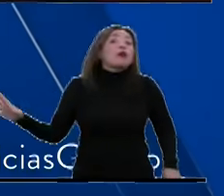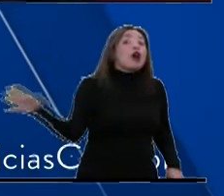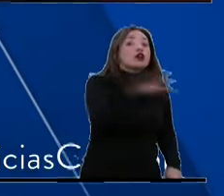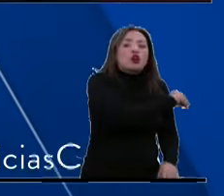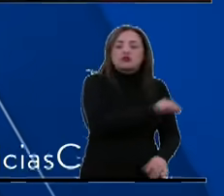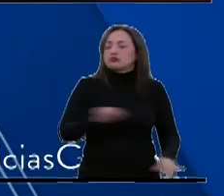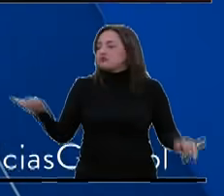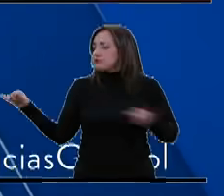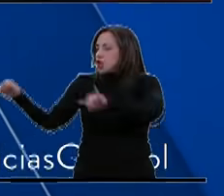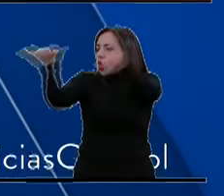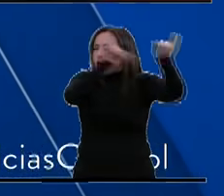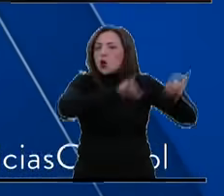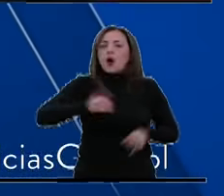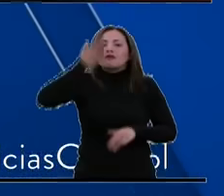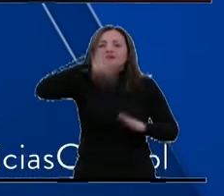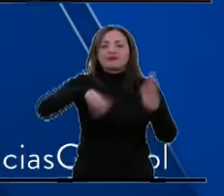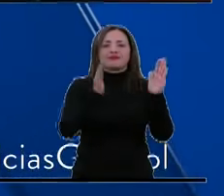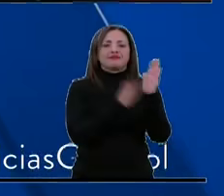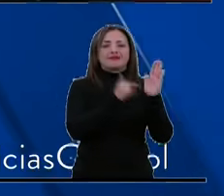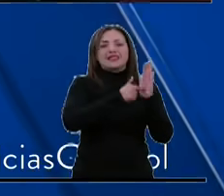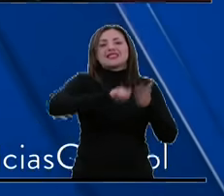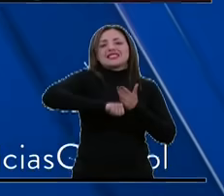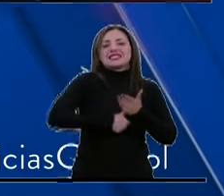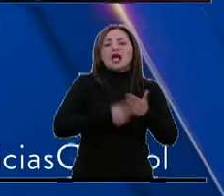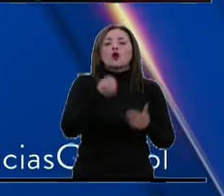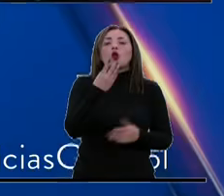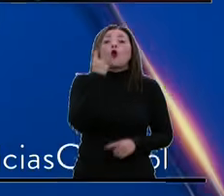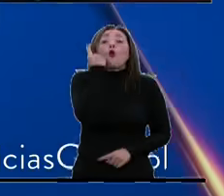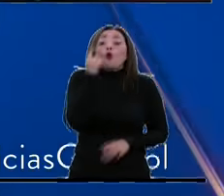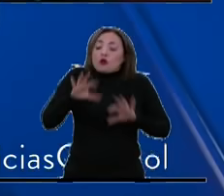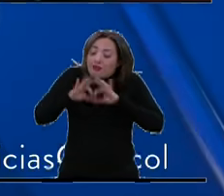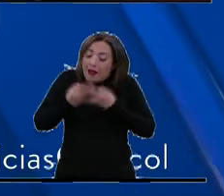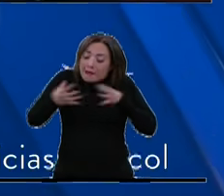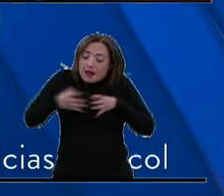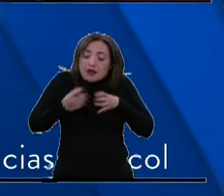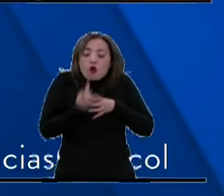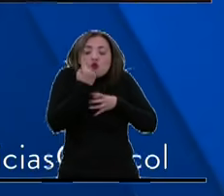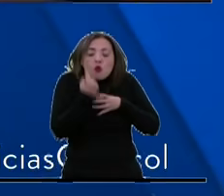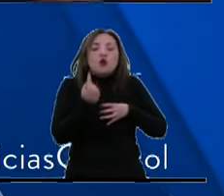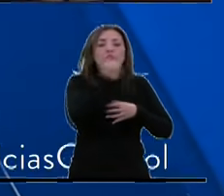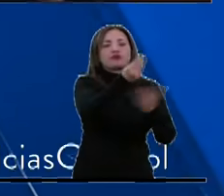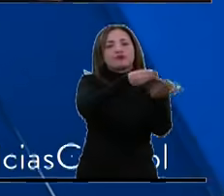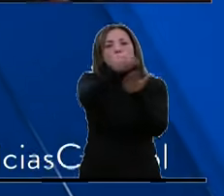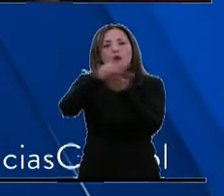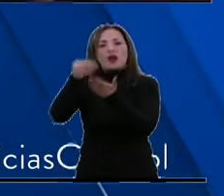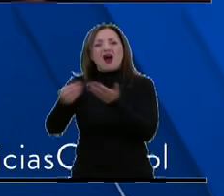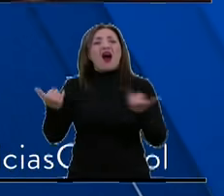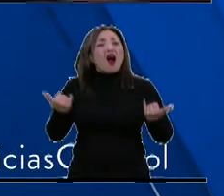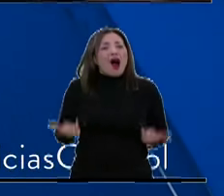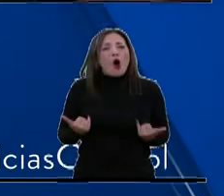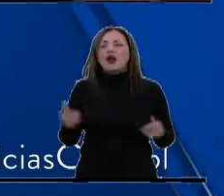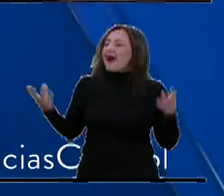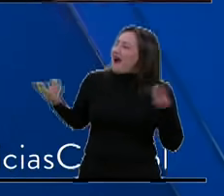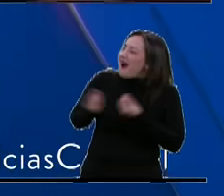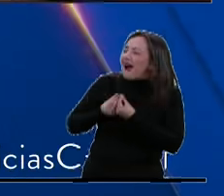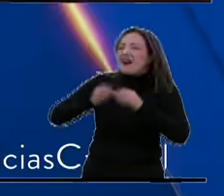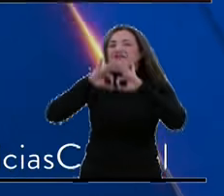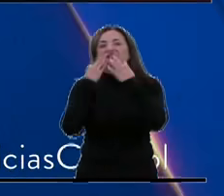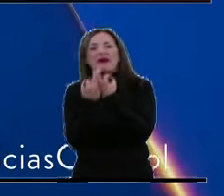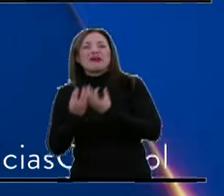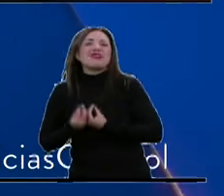pico y cédula repito sólo una persona por núcleo familiar debe ir a hacer las compras no es el momento de ir en familias